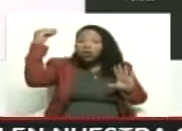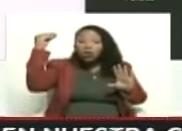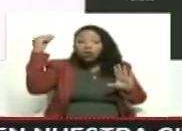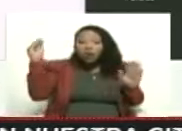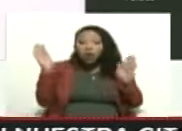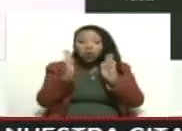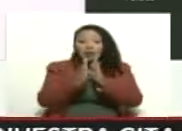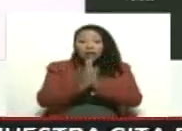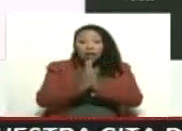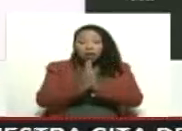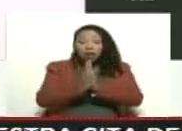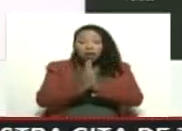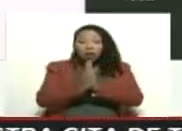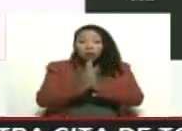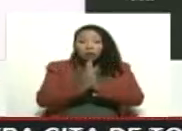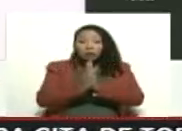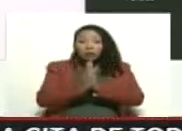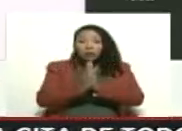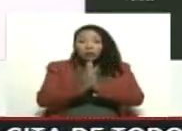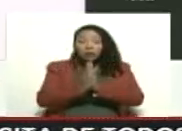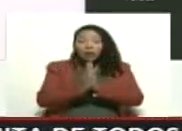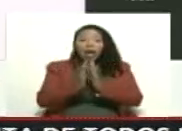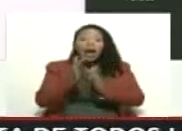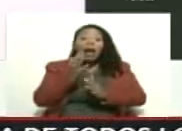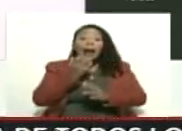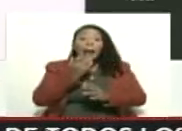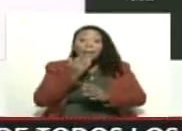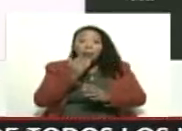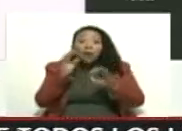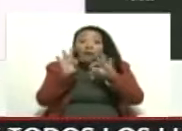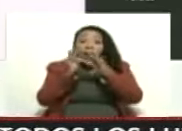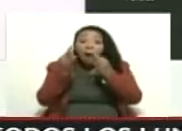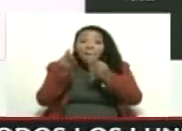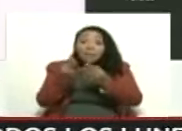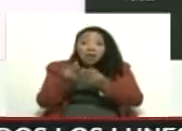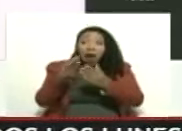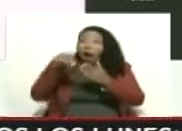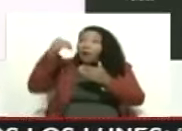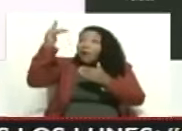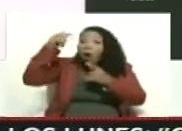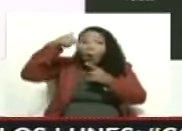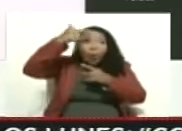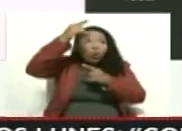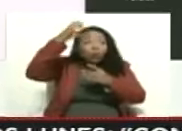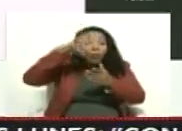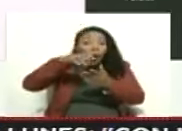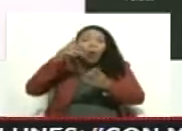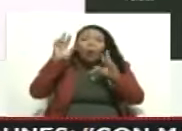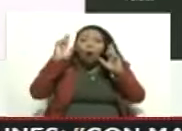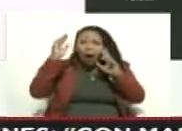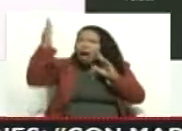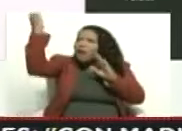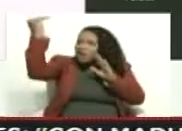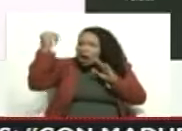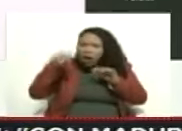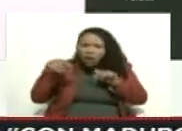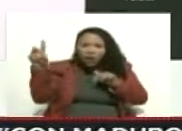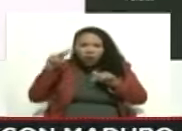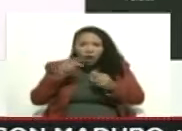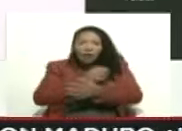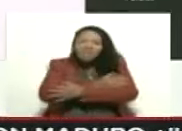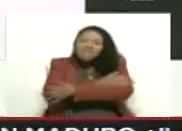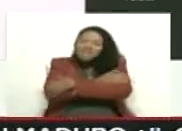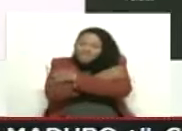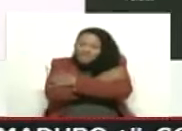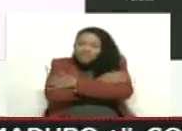que los que tengan a su familia por fuera puedan darse un abrazo que se vengan para acá para Venezuela y se un abrazo así grandote